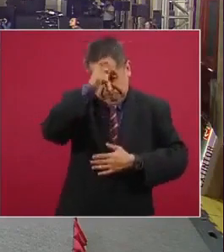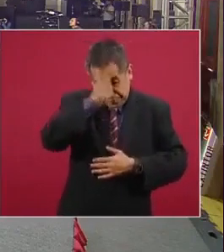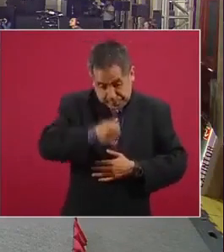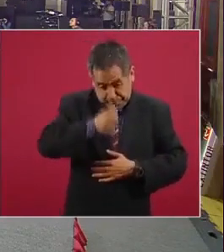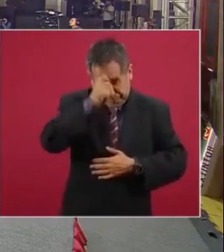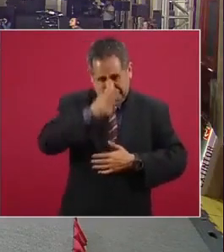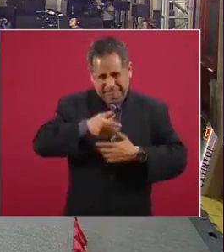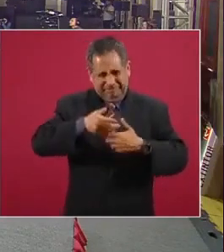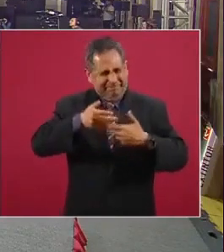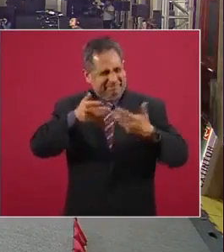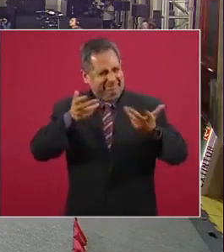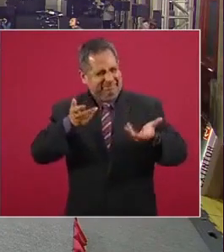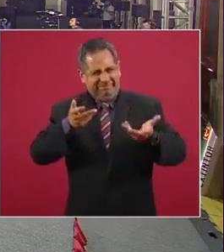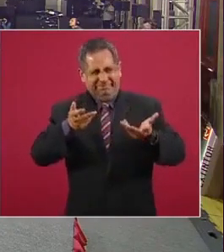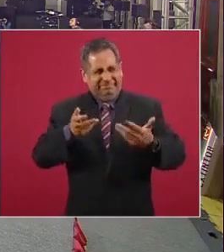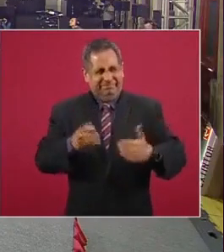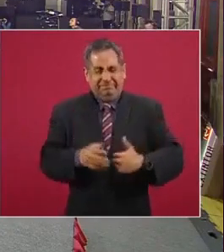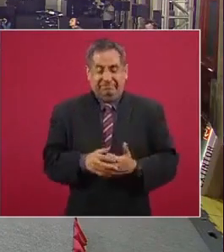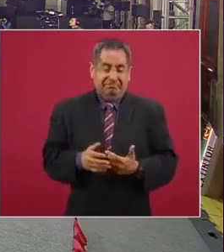cuando